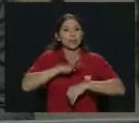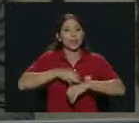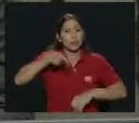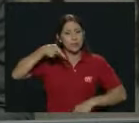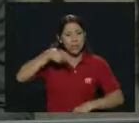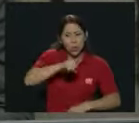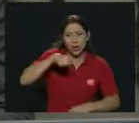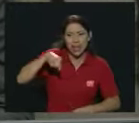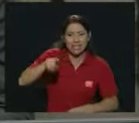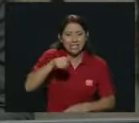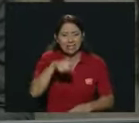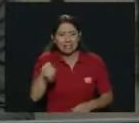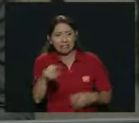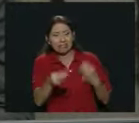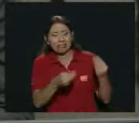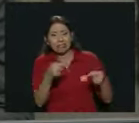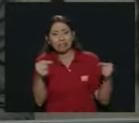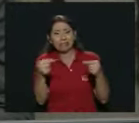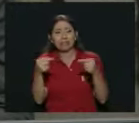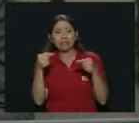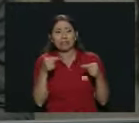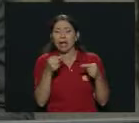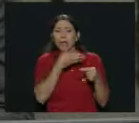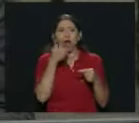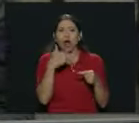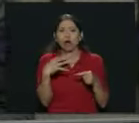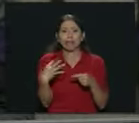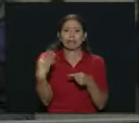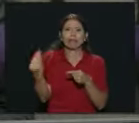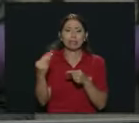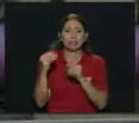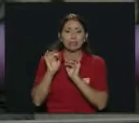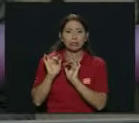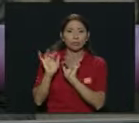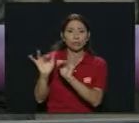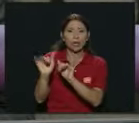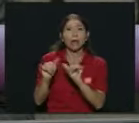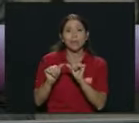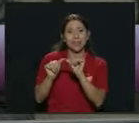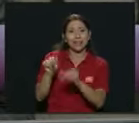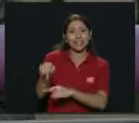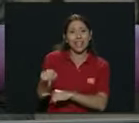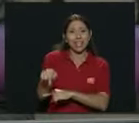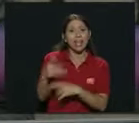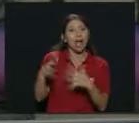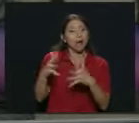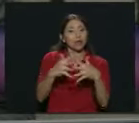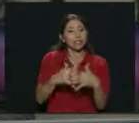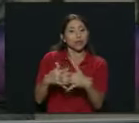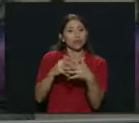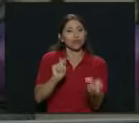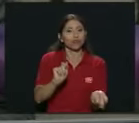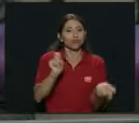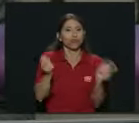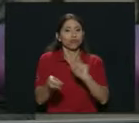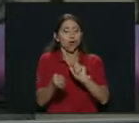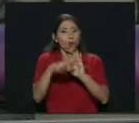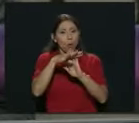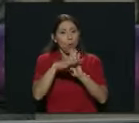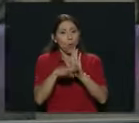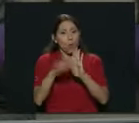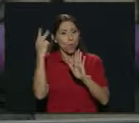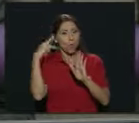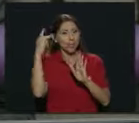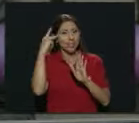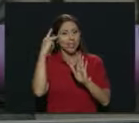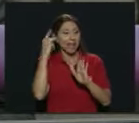más fuertes para migrar y eso permanece ahí. Y el hecho de que Estados Unidos haya alterado su política no va a cambiar la